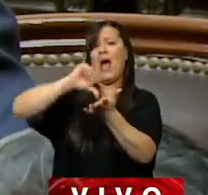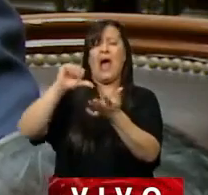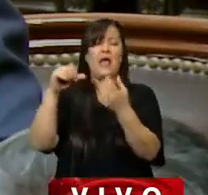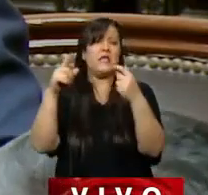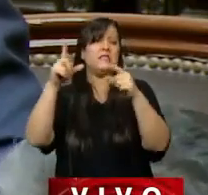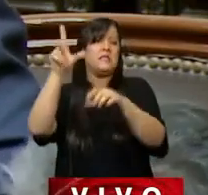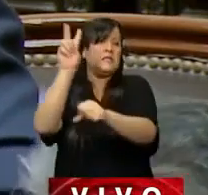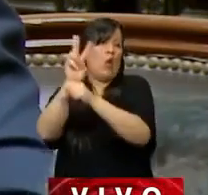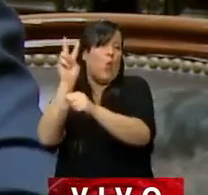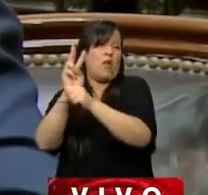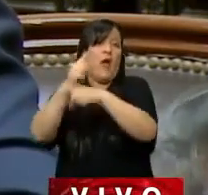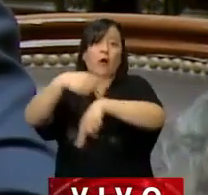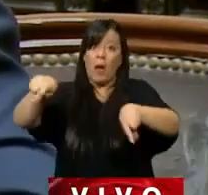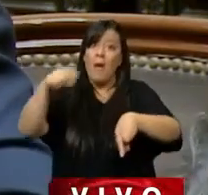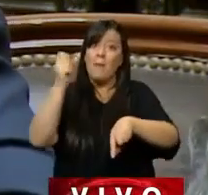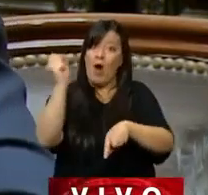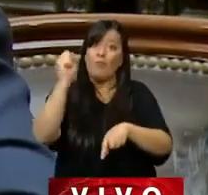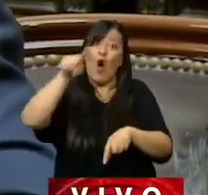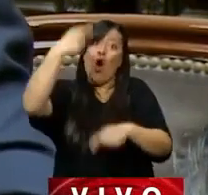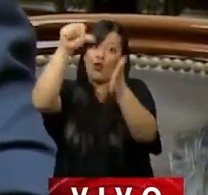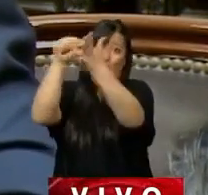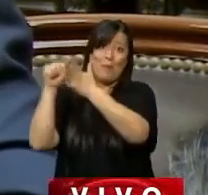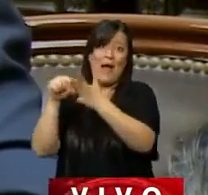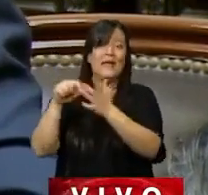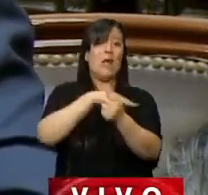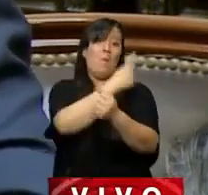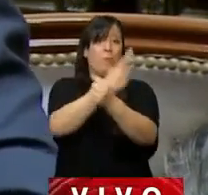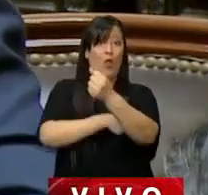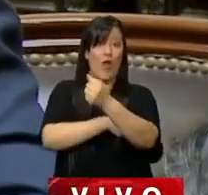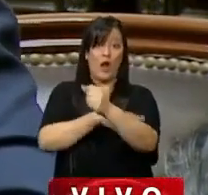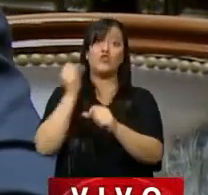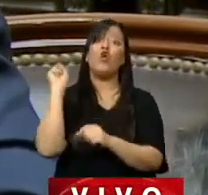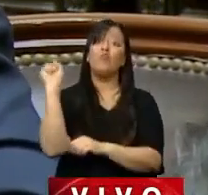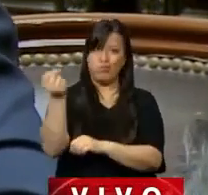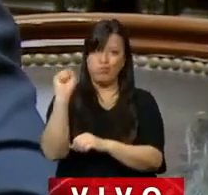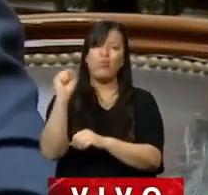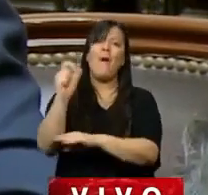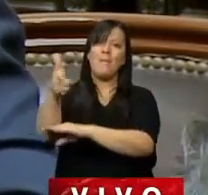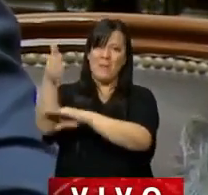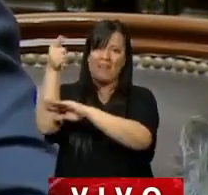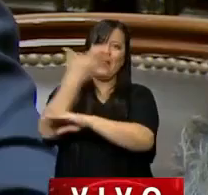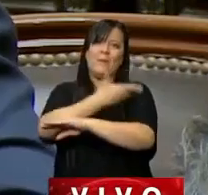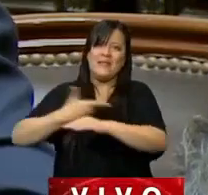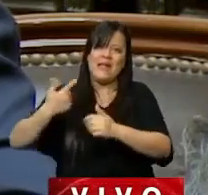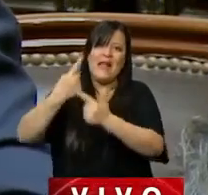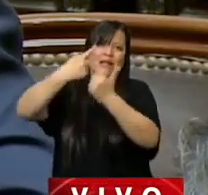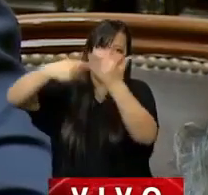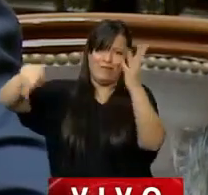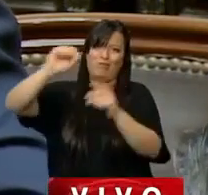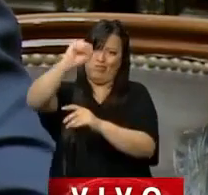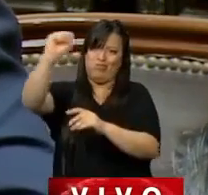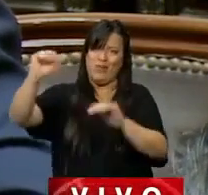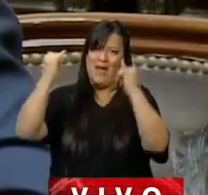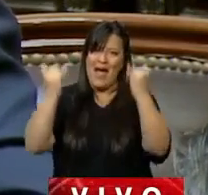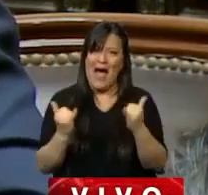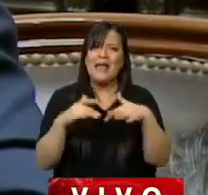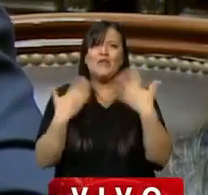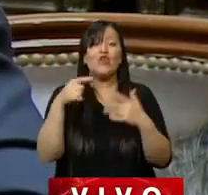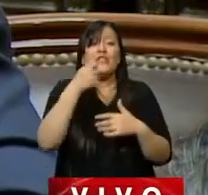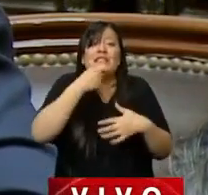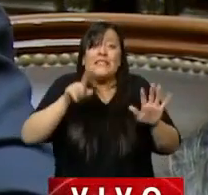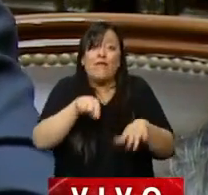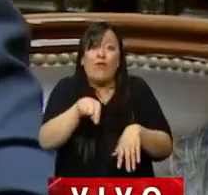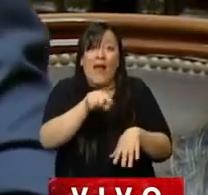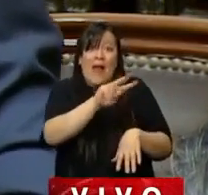las seguridades, estas cosas pueden ocurrir. Hoy estaríamos, como digo, en una situación de la cual sería